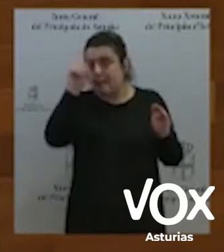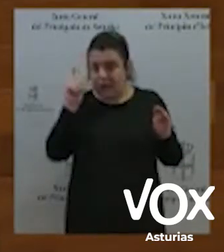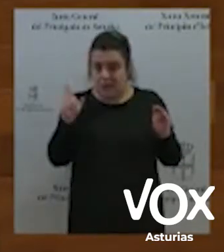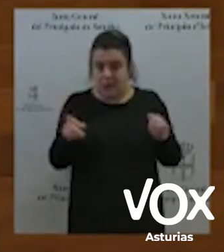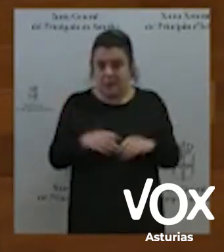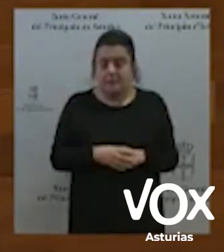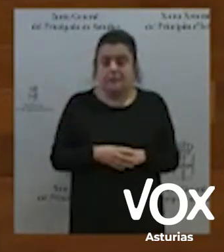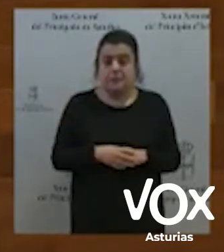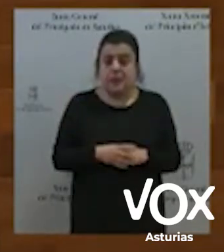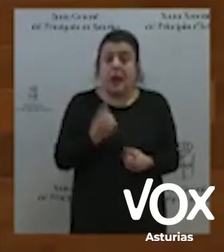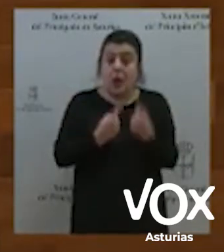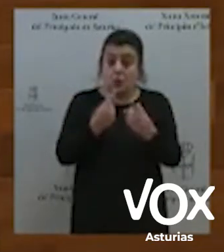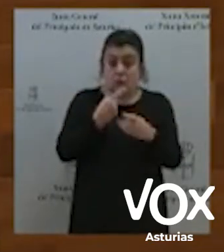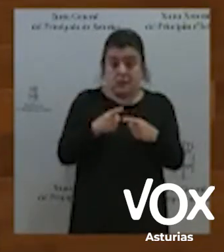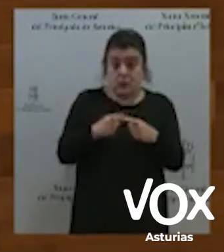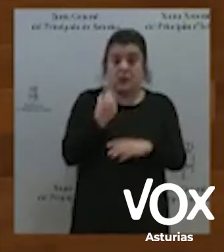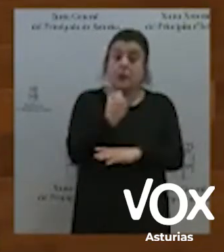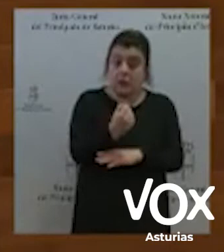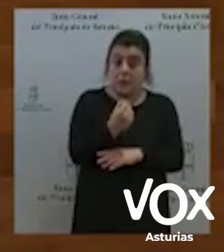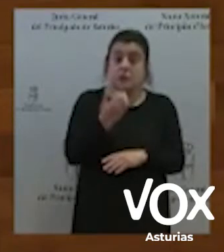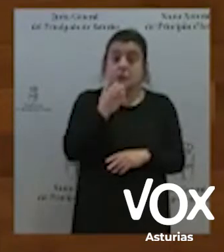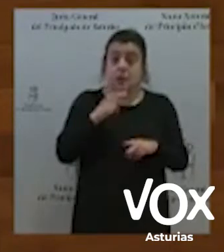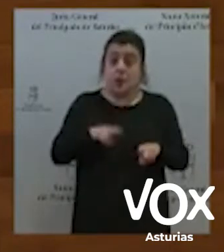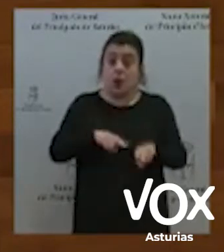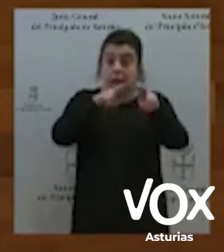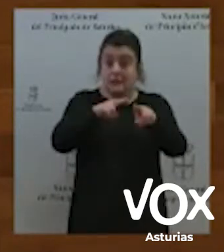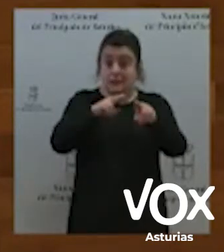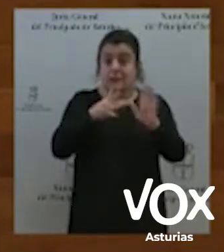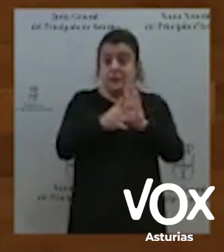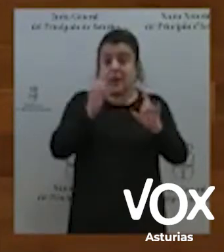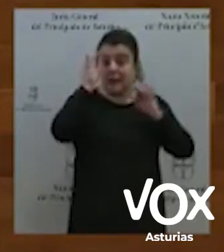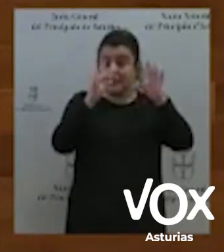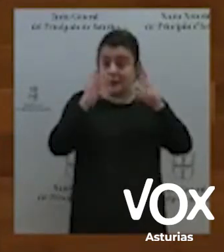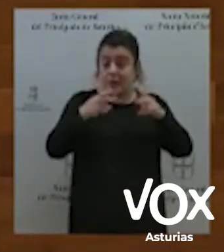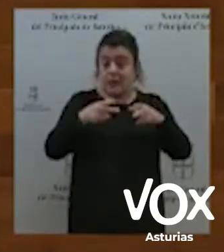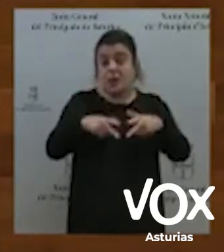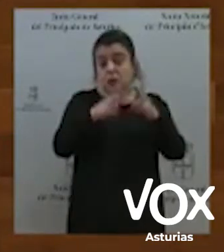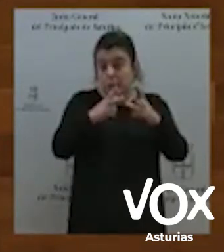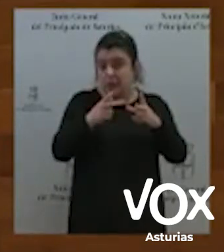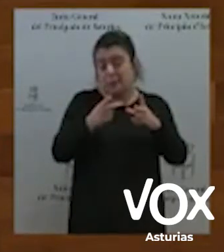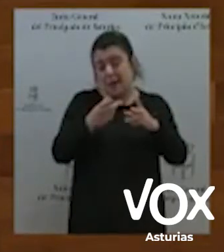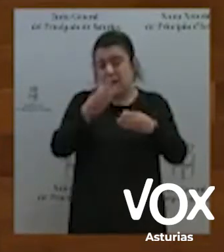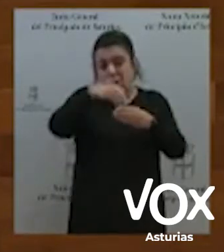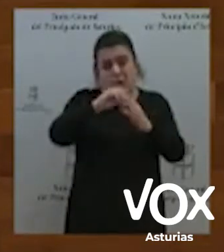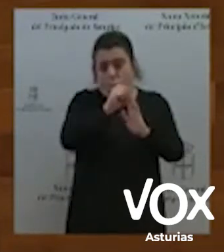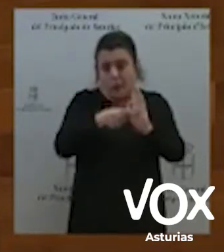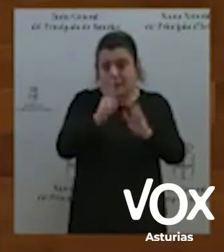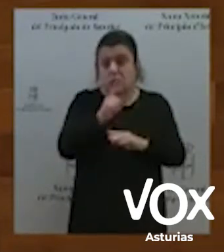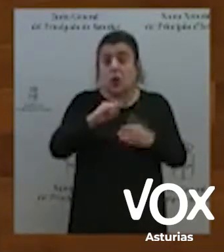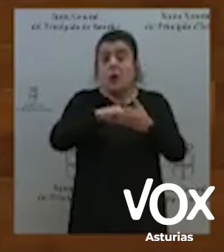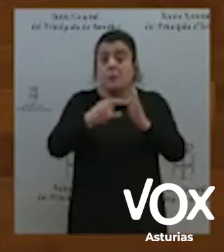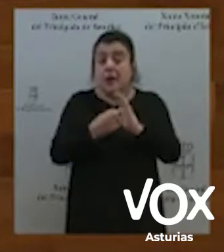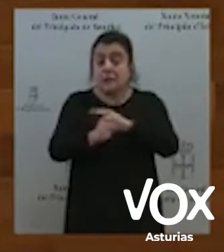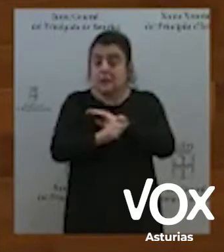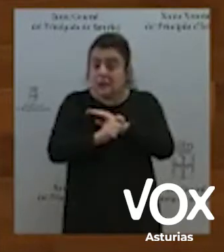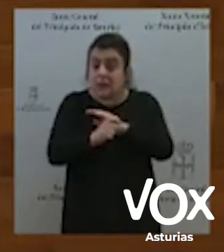caza como actividad social, a pesar de lo incompleto de su iniciativa. En cuanto al plan estratégico que pretenden implantar, una vez más vemos la influencia de la